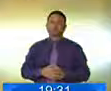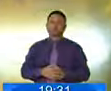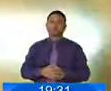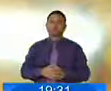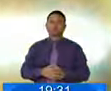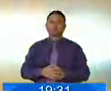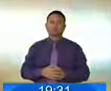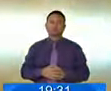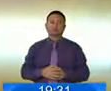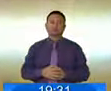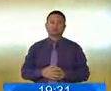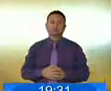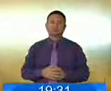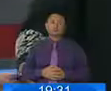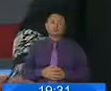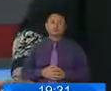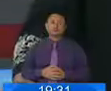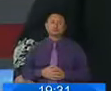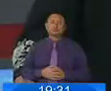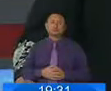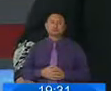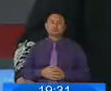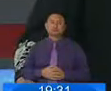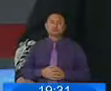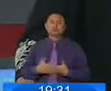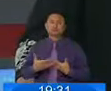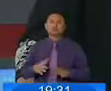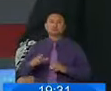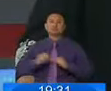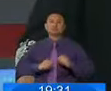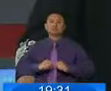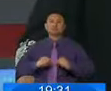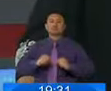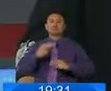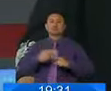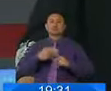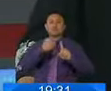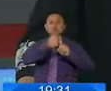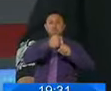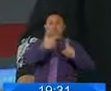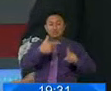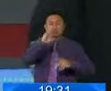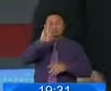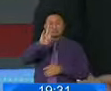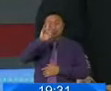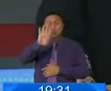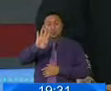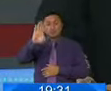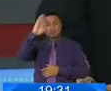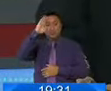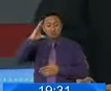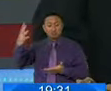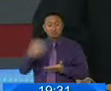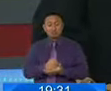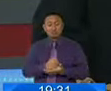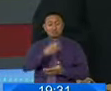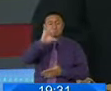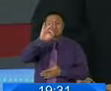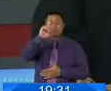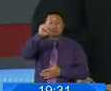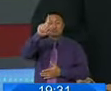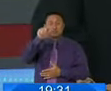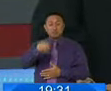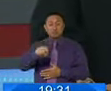Quito informó Iván Casamen. Durante el operativo Impacto 74, la policía decomisó 81.000 gramos